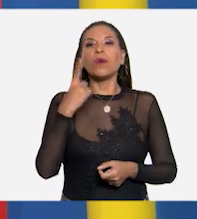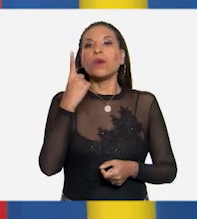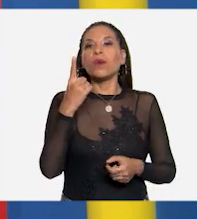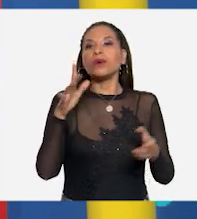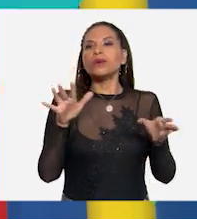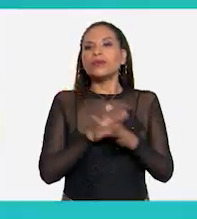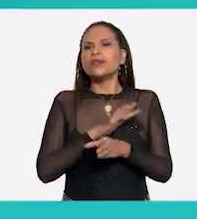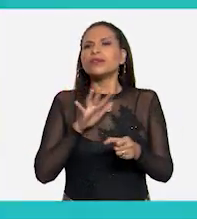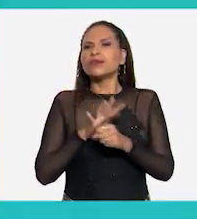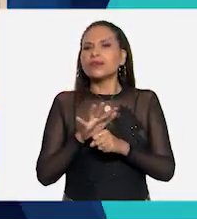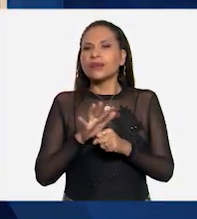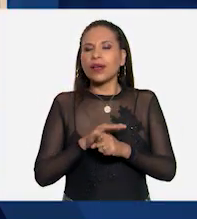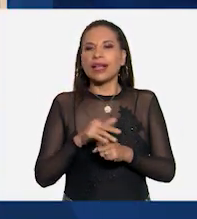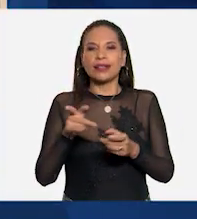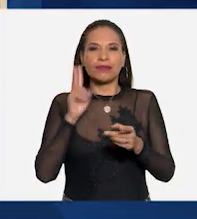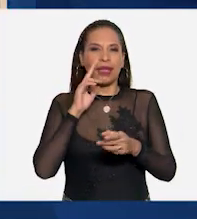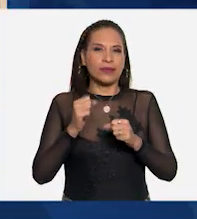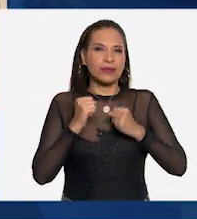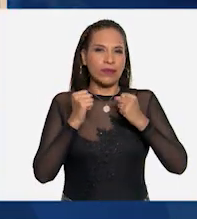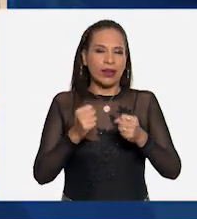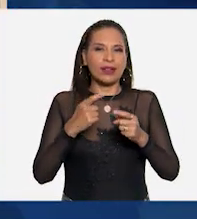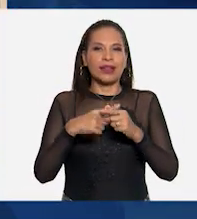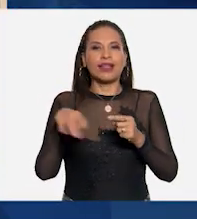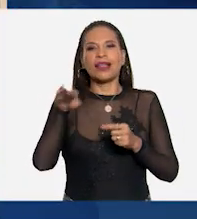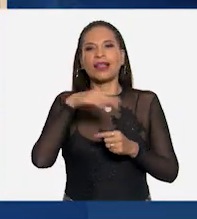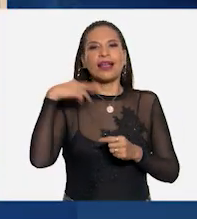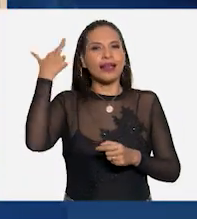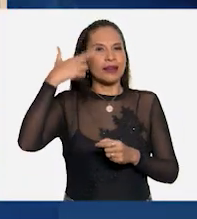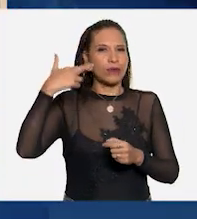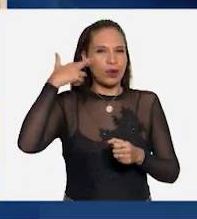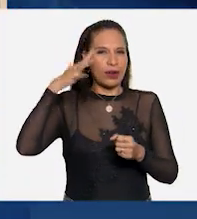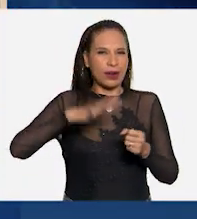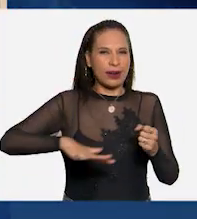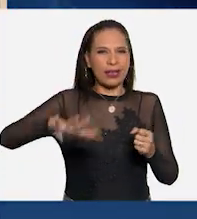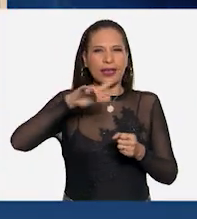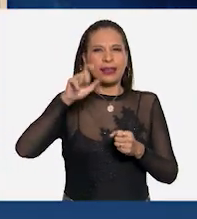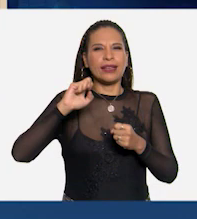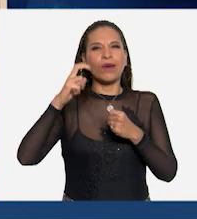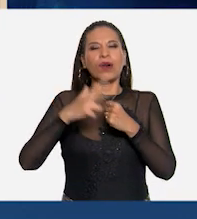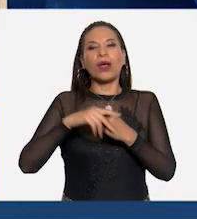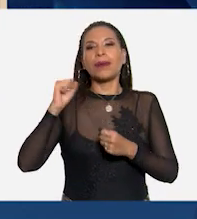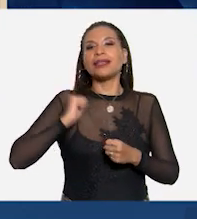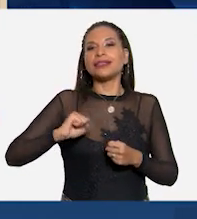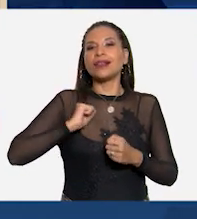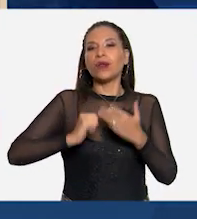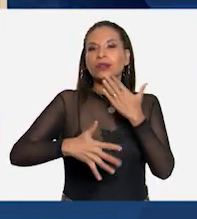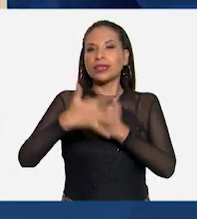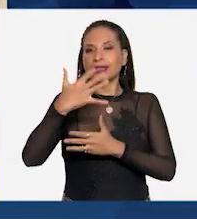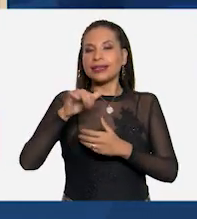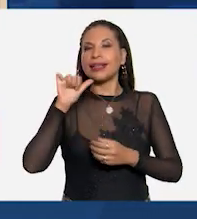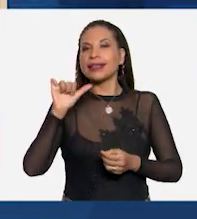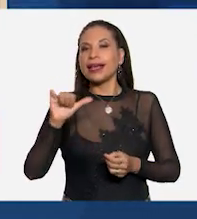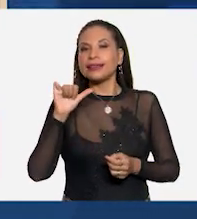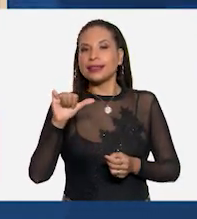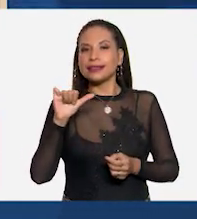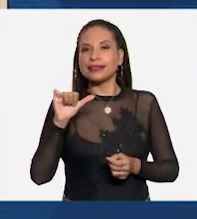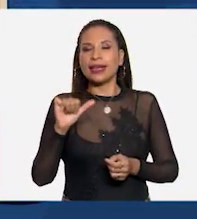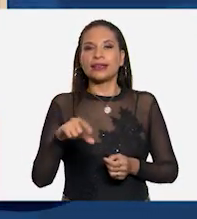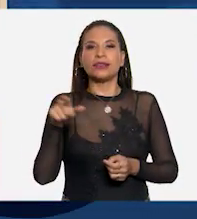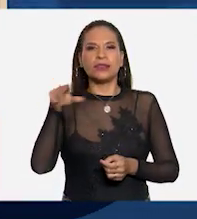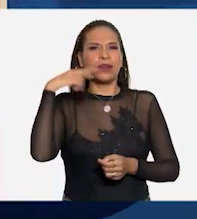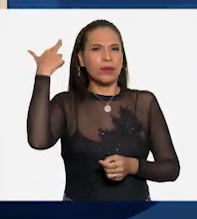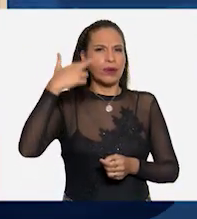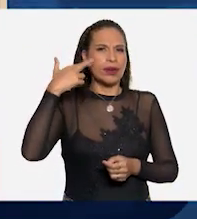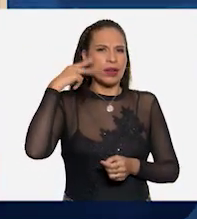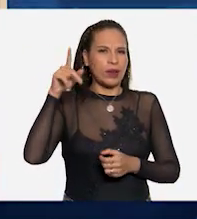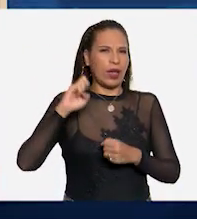esos cambios fue el fortalecimiento de las monarquías europeas. Durante los siglos XV y XVI, los